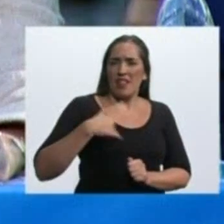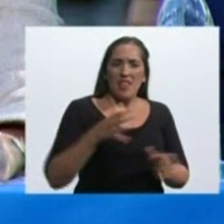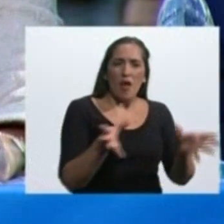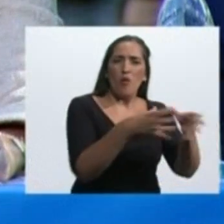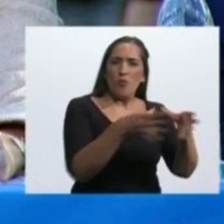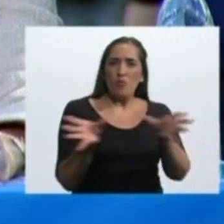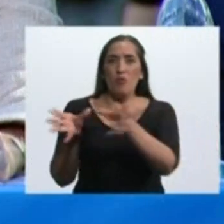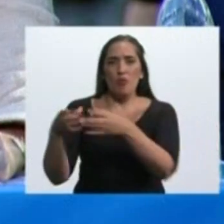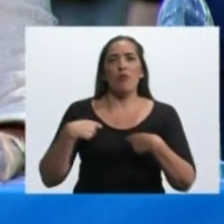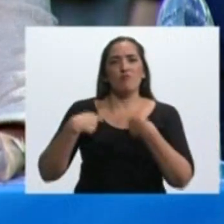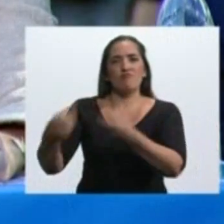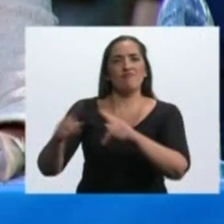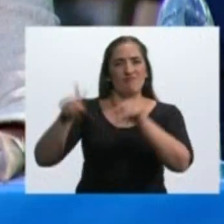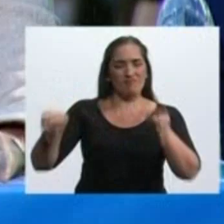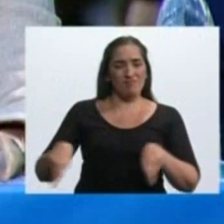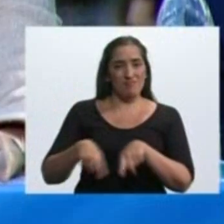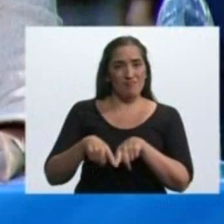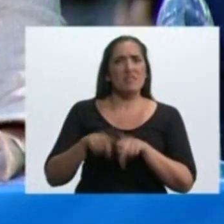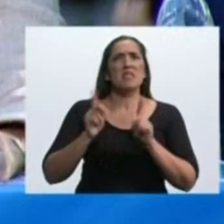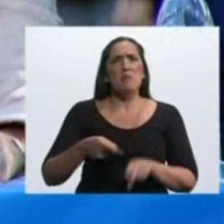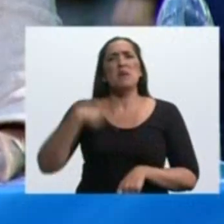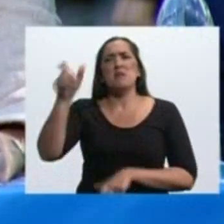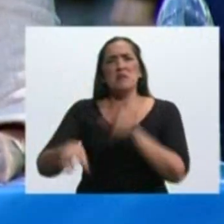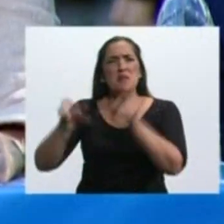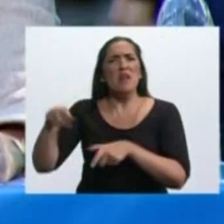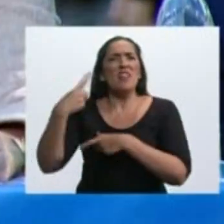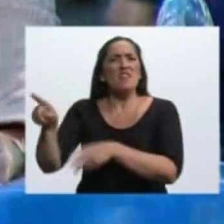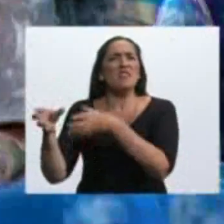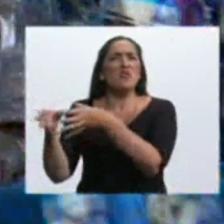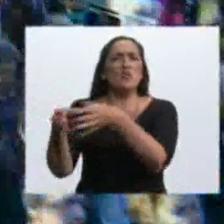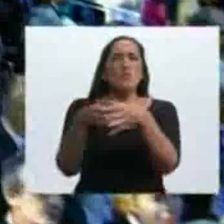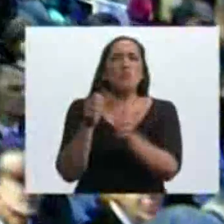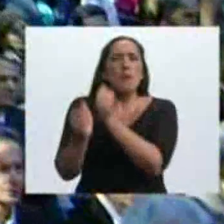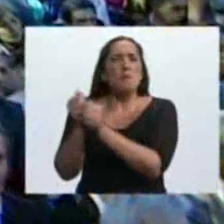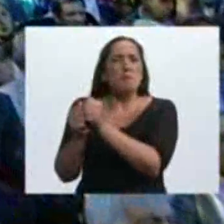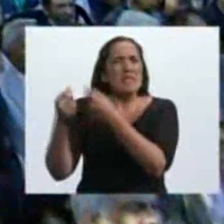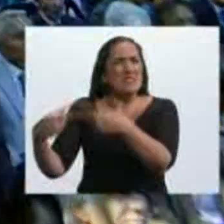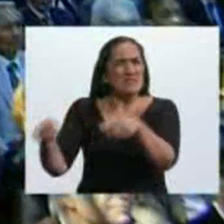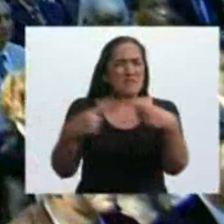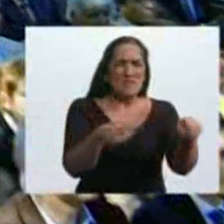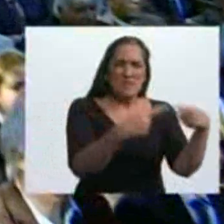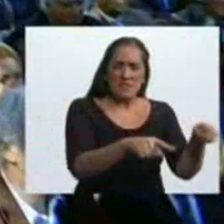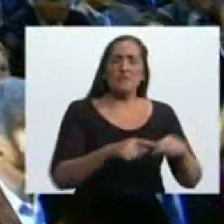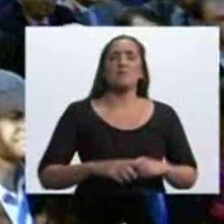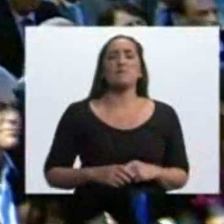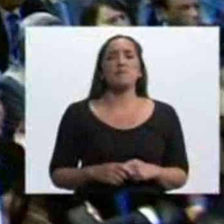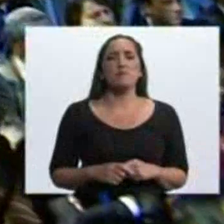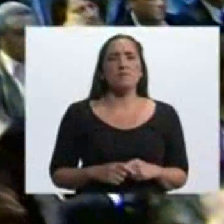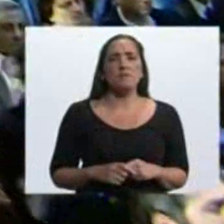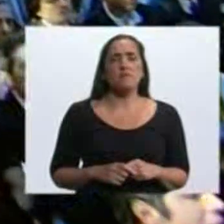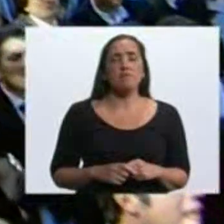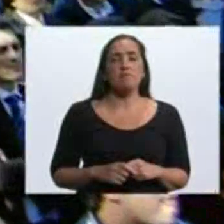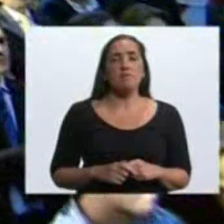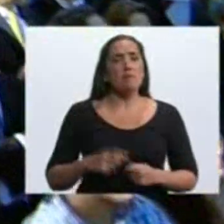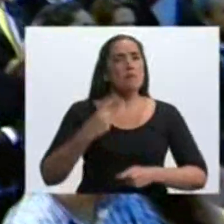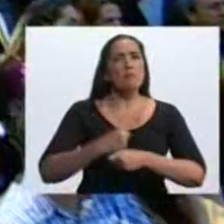señalar fundamentalmente gente de la CGE, gente de las distintas agrupaciones empresarias, para, en